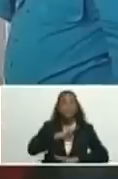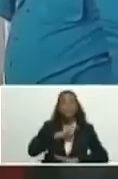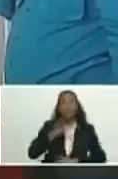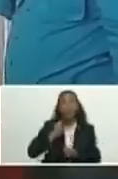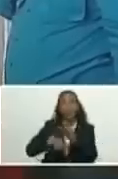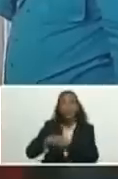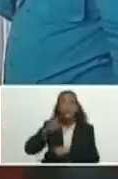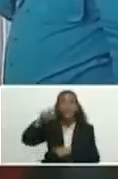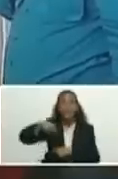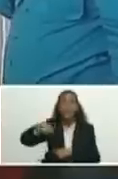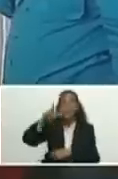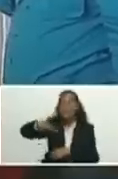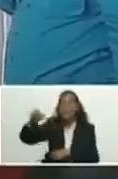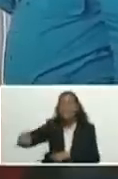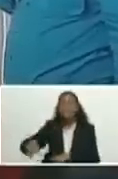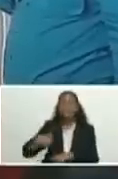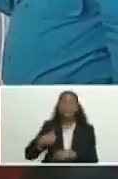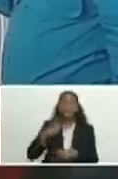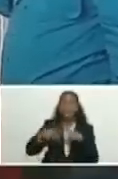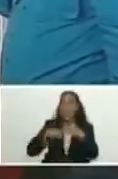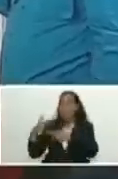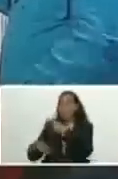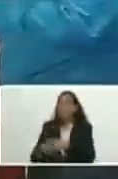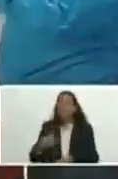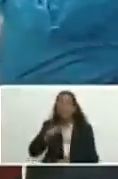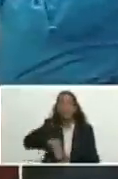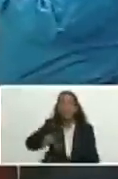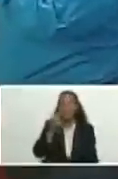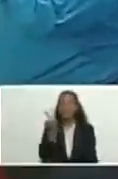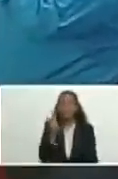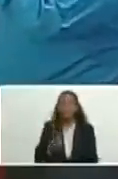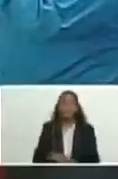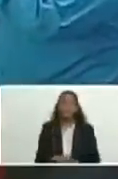mercado nacional de todos los productos que necesita nuestro pueblo. Porque